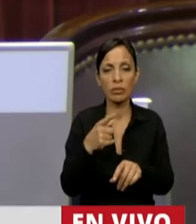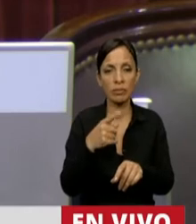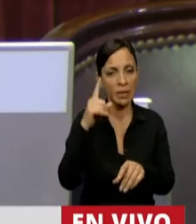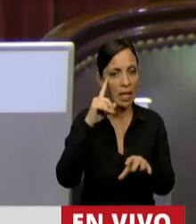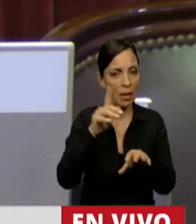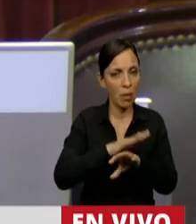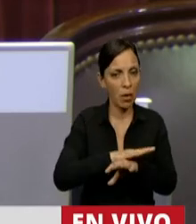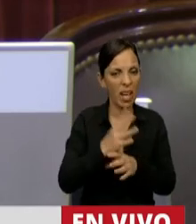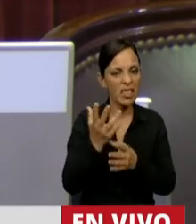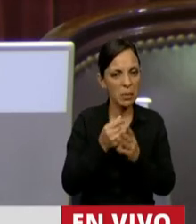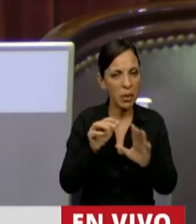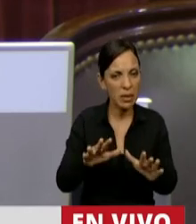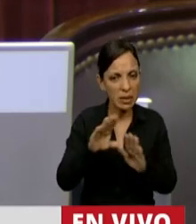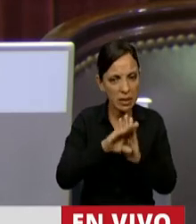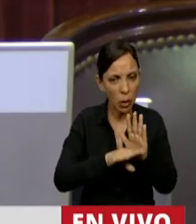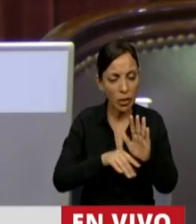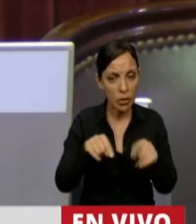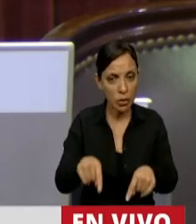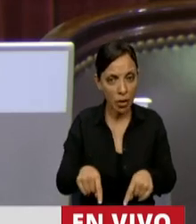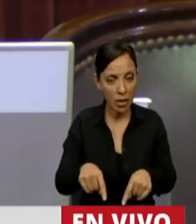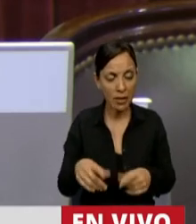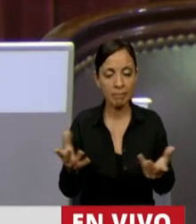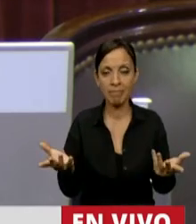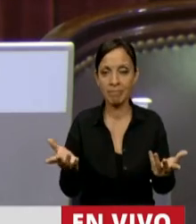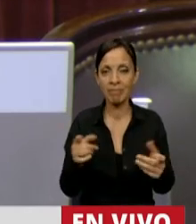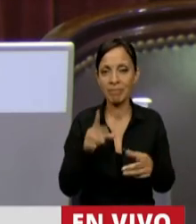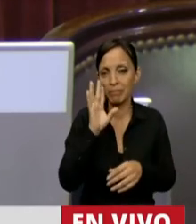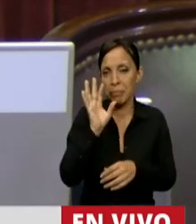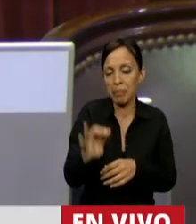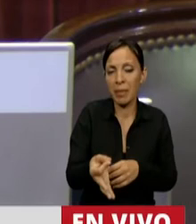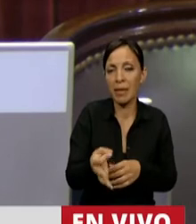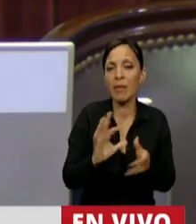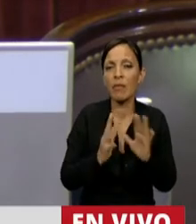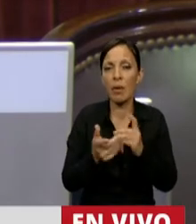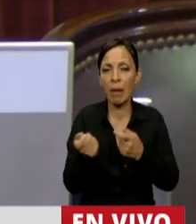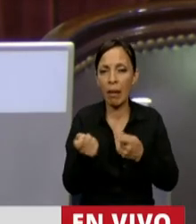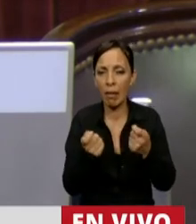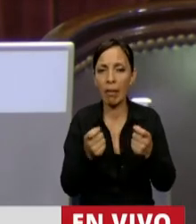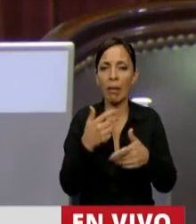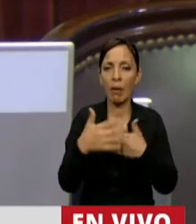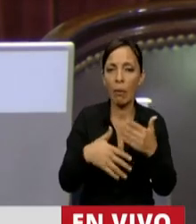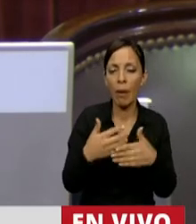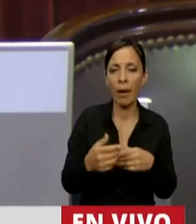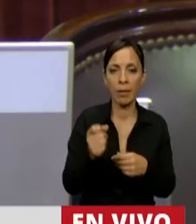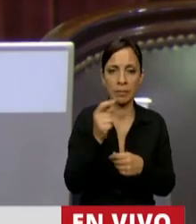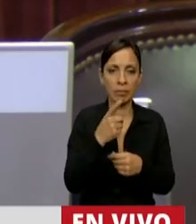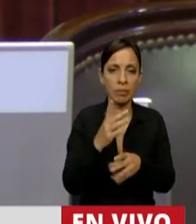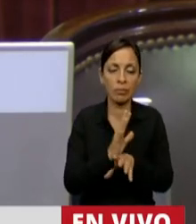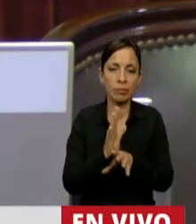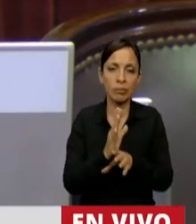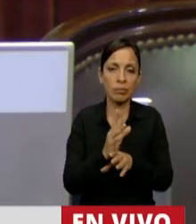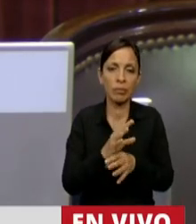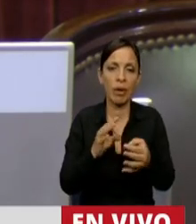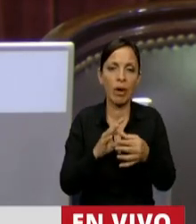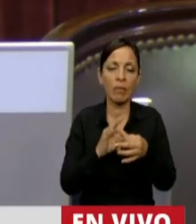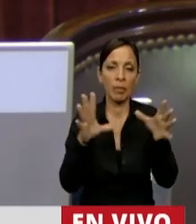condiciones, aceptando estas reglas de juego, que son ni más ni menos reglas de juego que terminan con los principios del